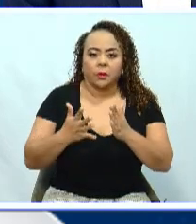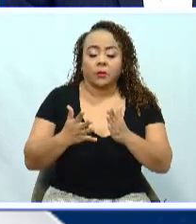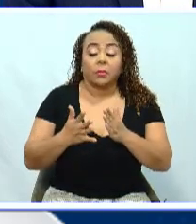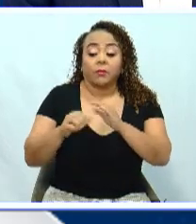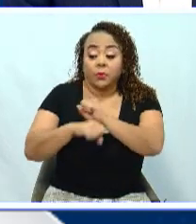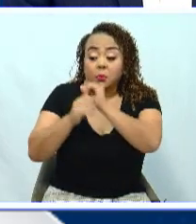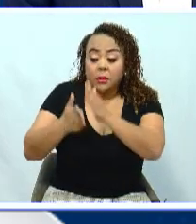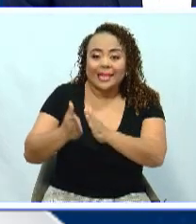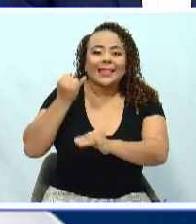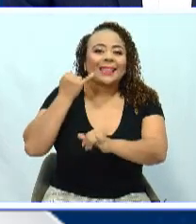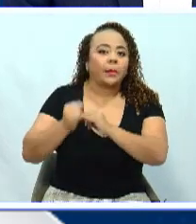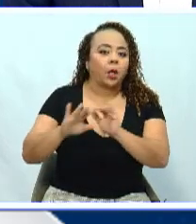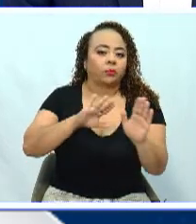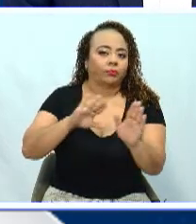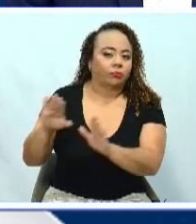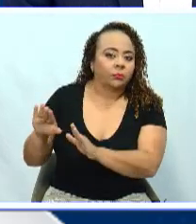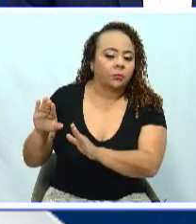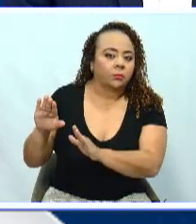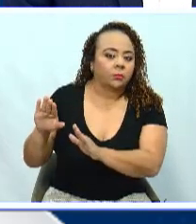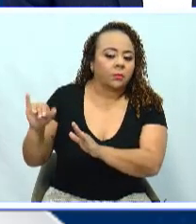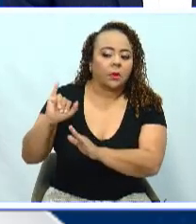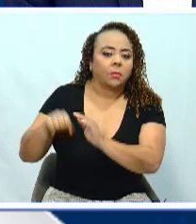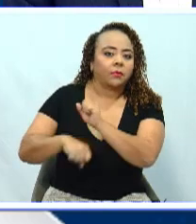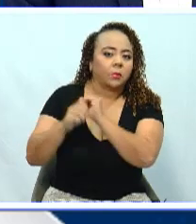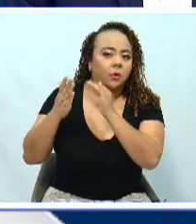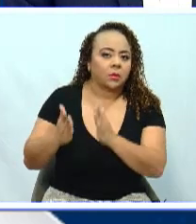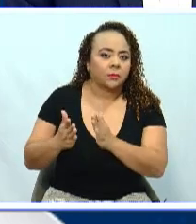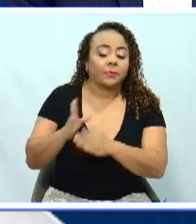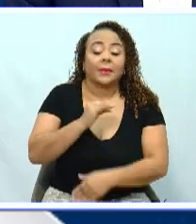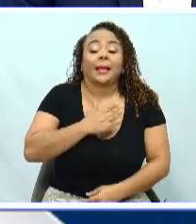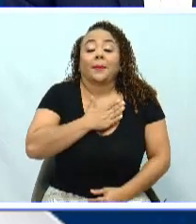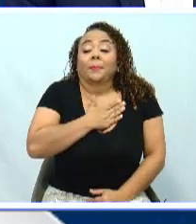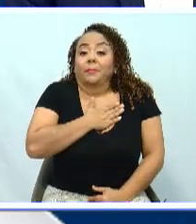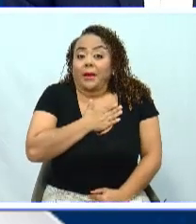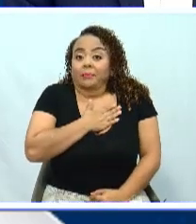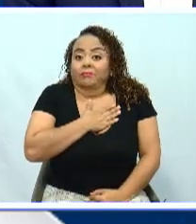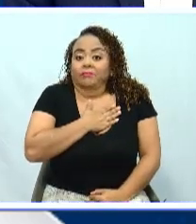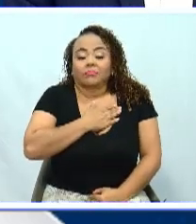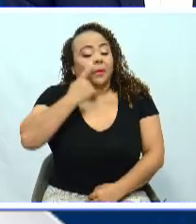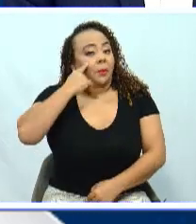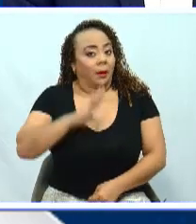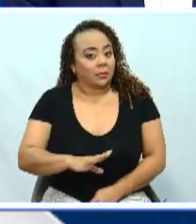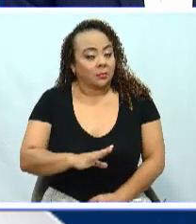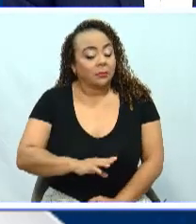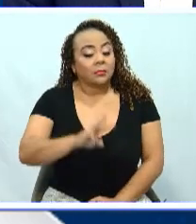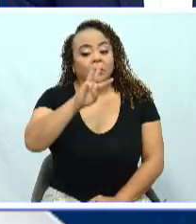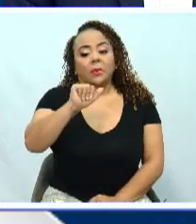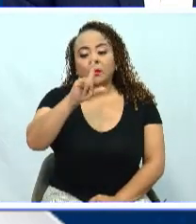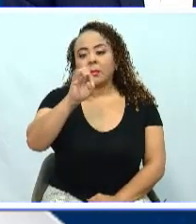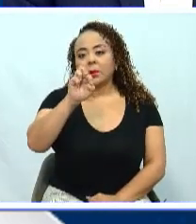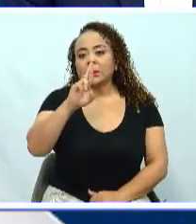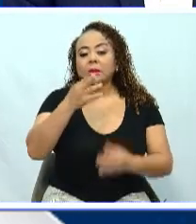ya terminó hace rato terminó como futbolista Walter Centeno y a mí me parece me deja la impresión de que Walter todavía